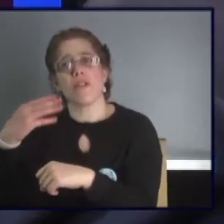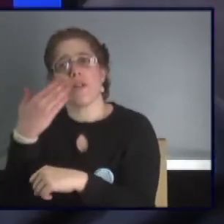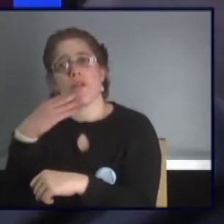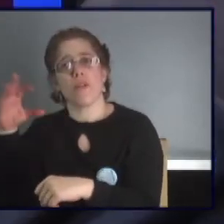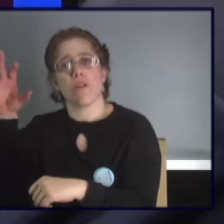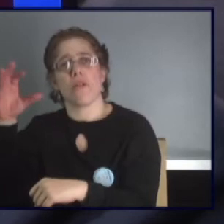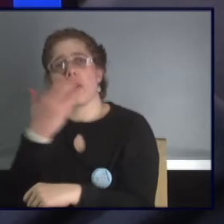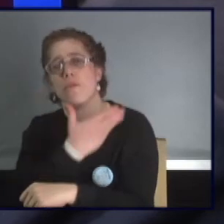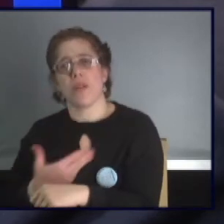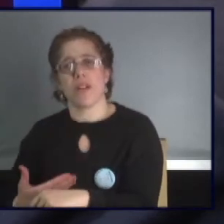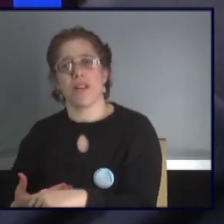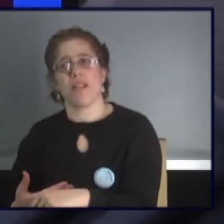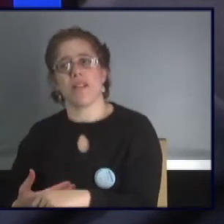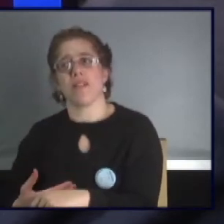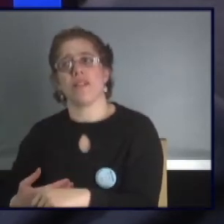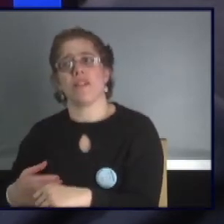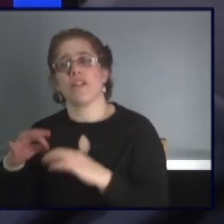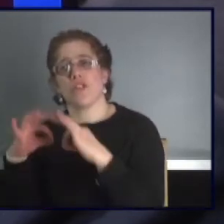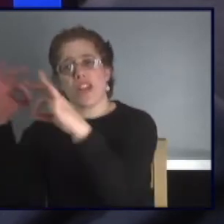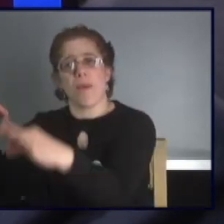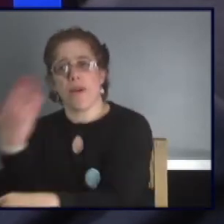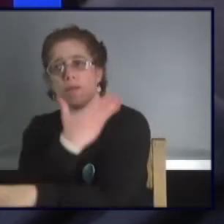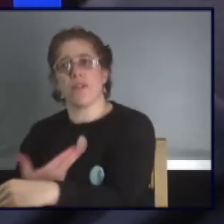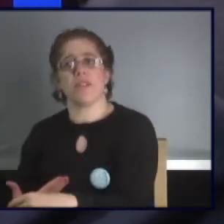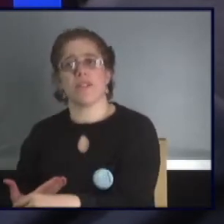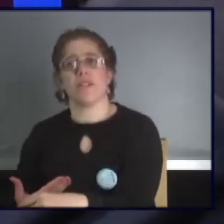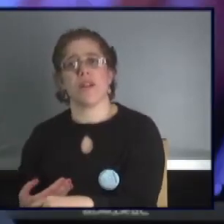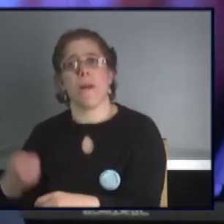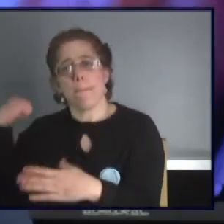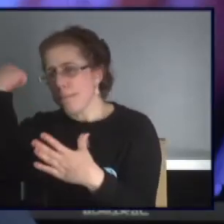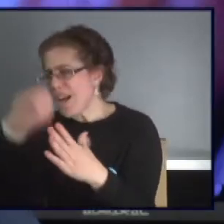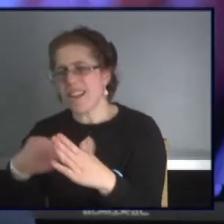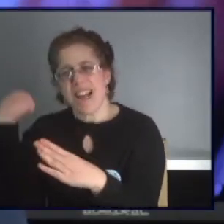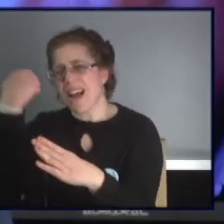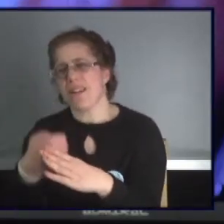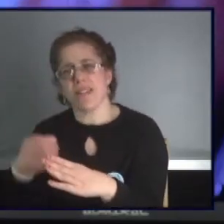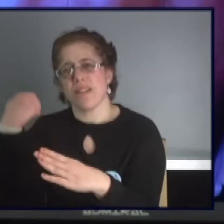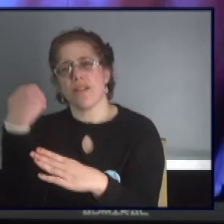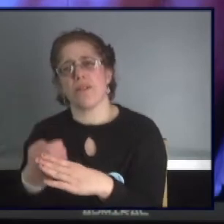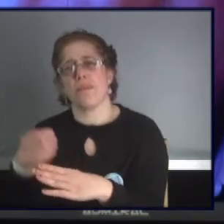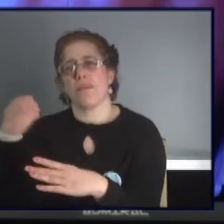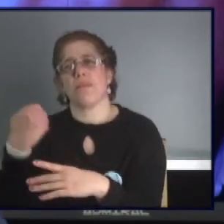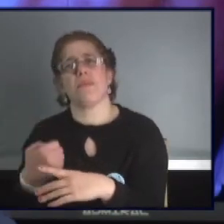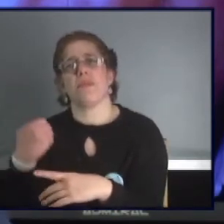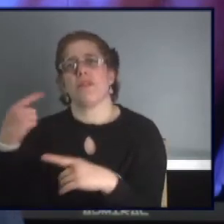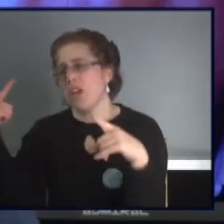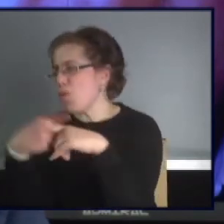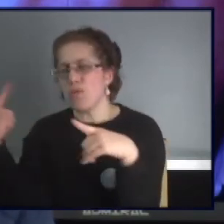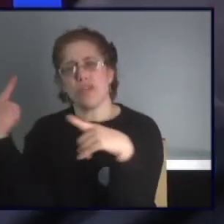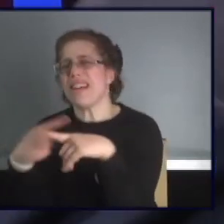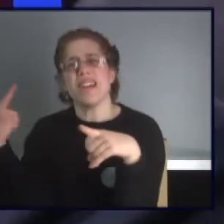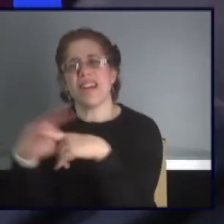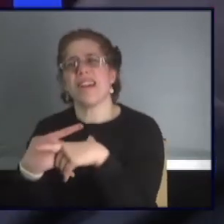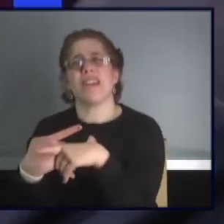llega ahora vamos a gobernar y si llegamos al gobierno lo que vamos a hacer es pelear permanentemente para que para resolver los problemas de